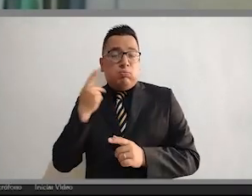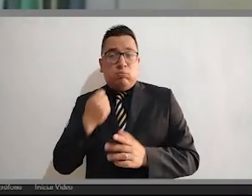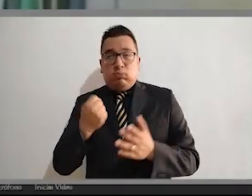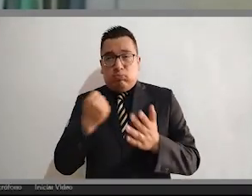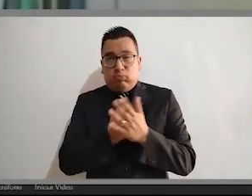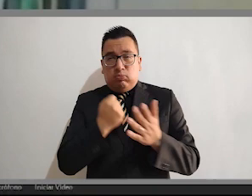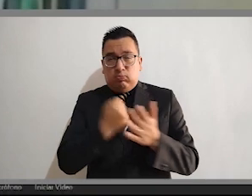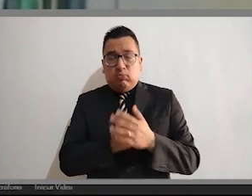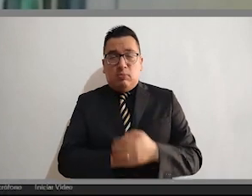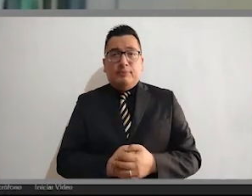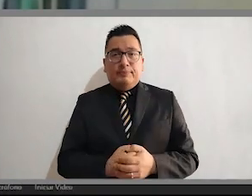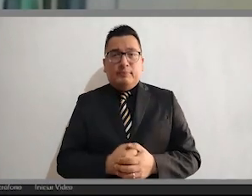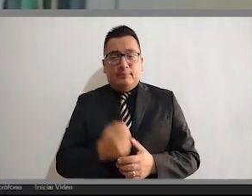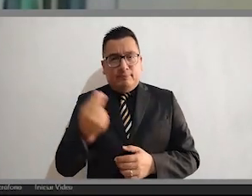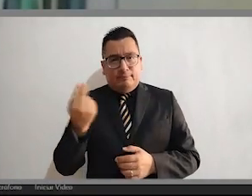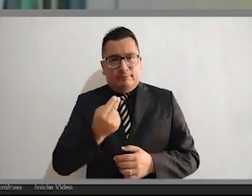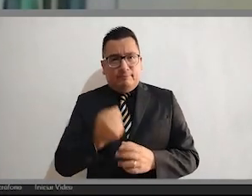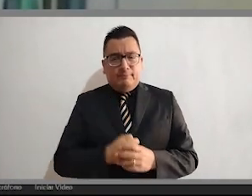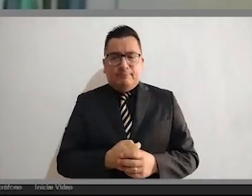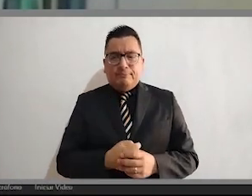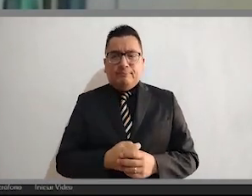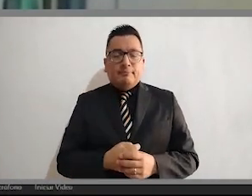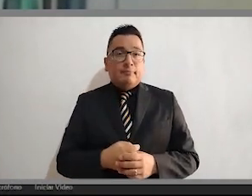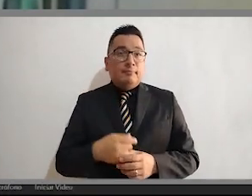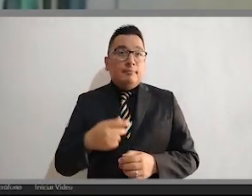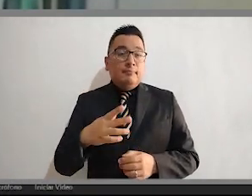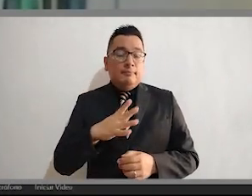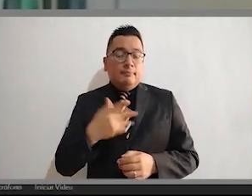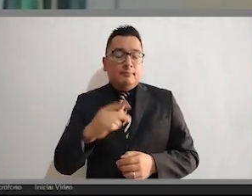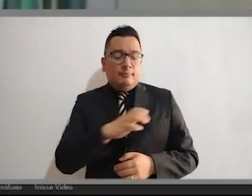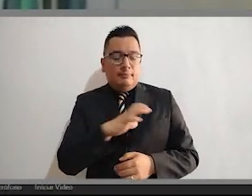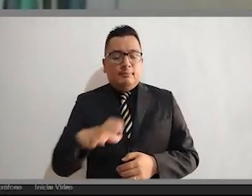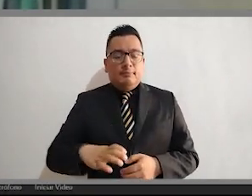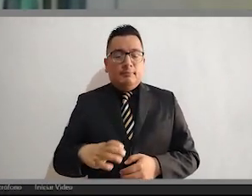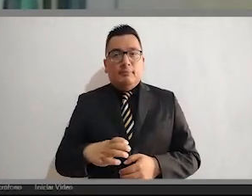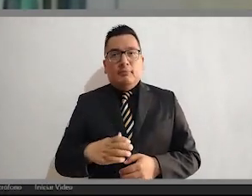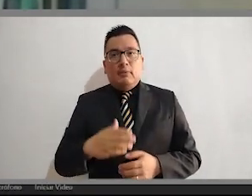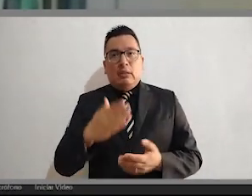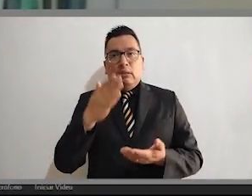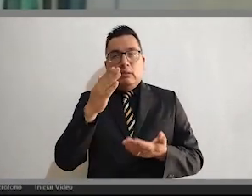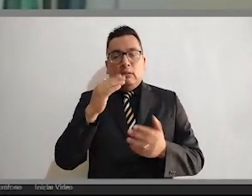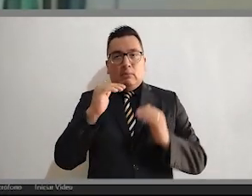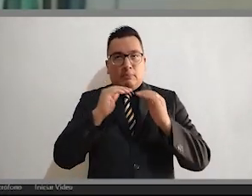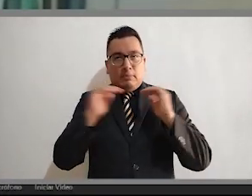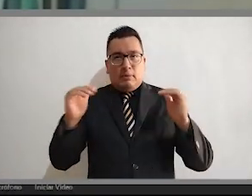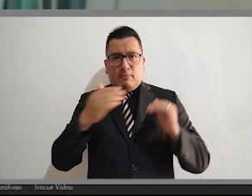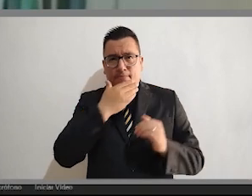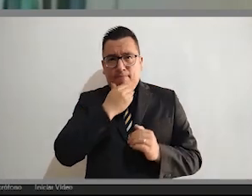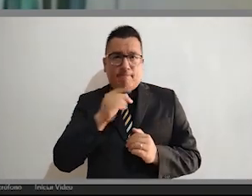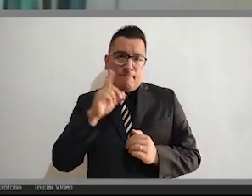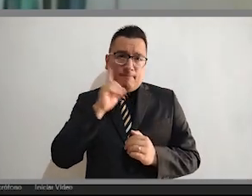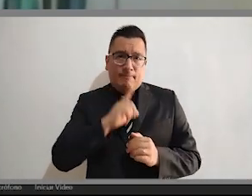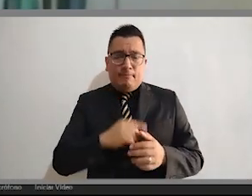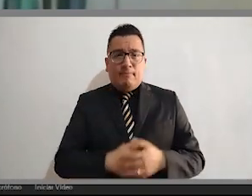a registrar la mitad de sus candidaturas mujeres y mitad de las candidaturas